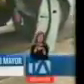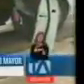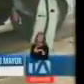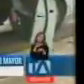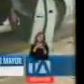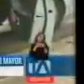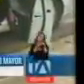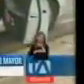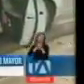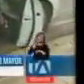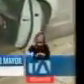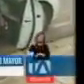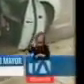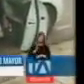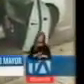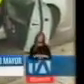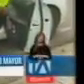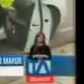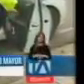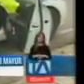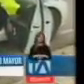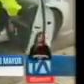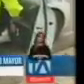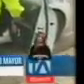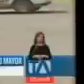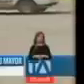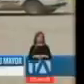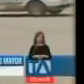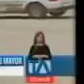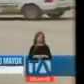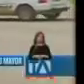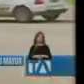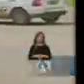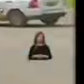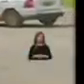el alto número de casos de femicidio en Ecuador suscitados. Luisa María Heredia, 24 horas.